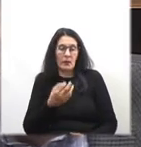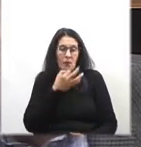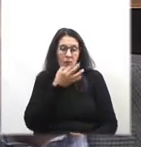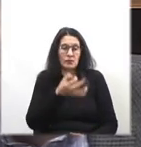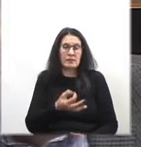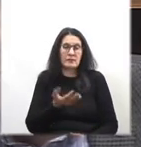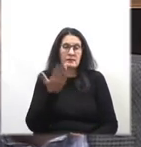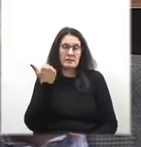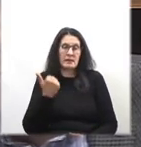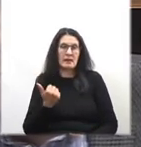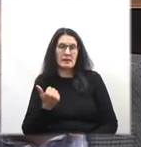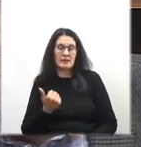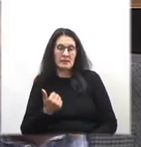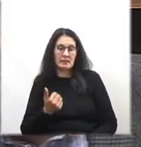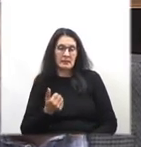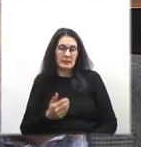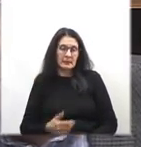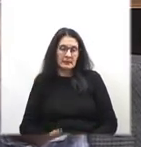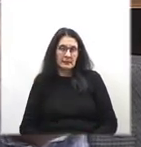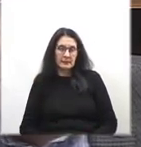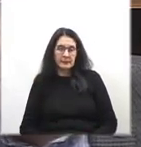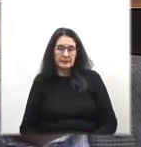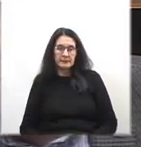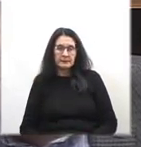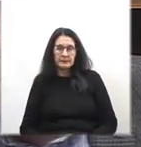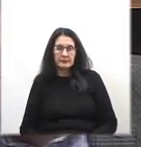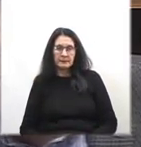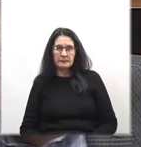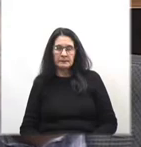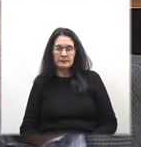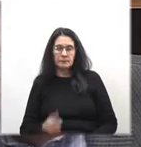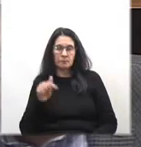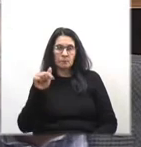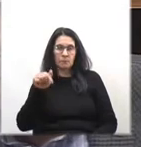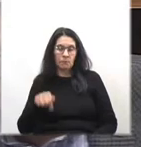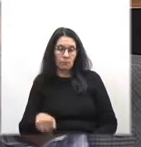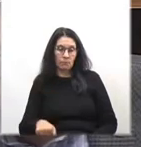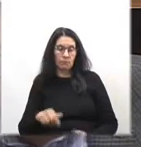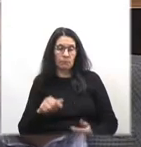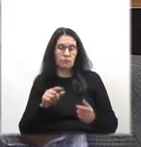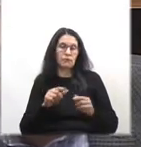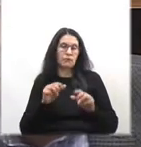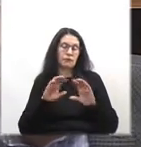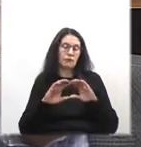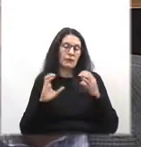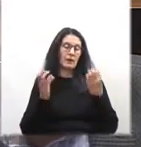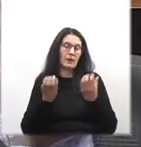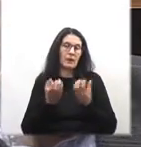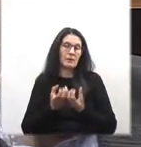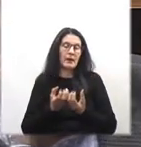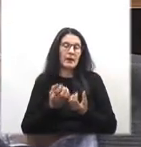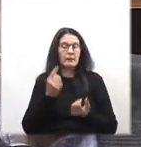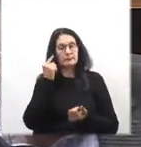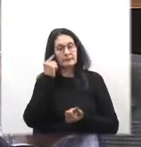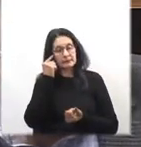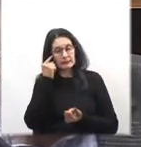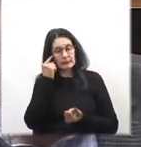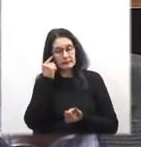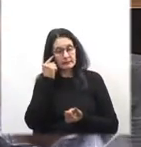hablado de incoherencias en esta sala. Hoy está en las manos de esta Cámara tomar una